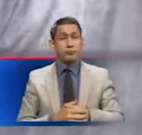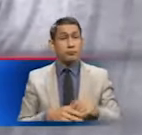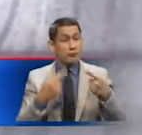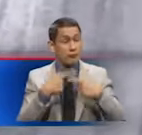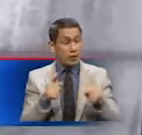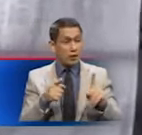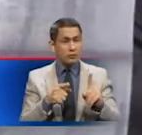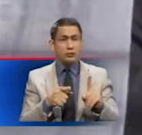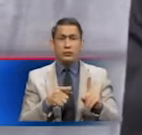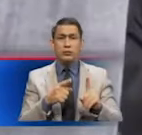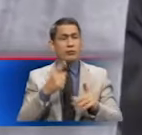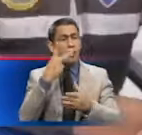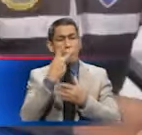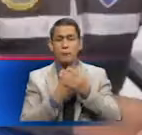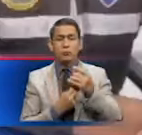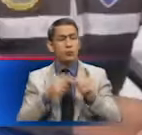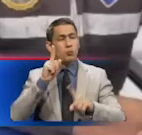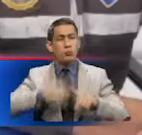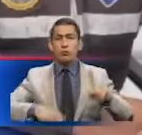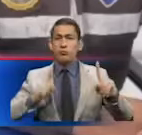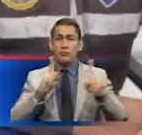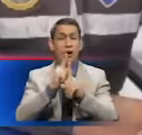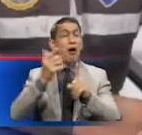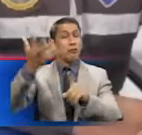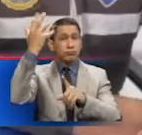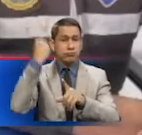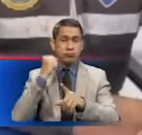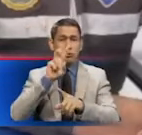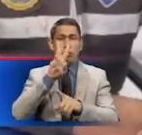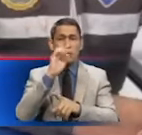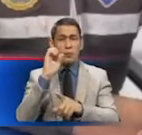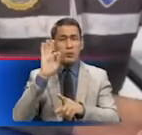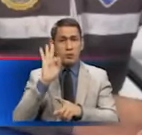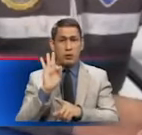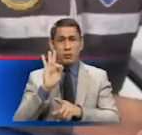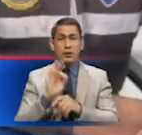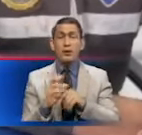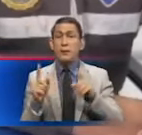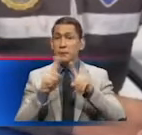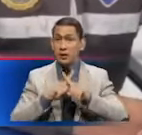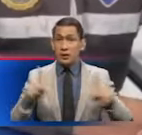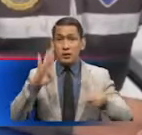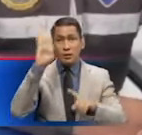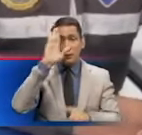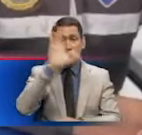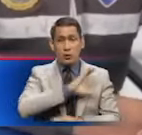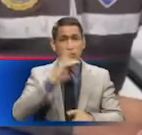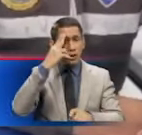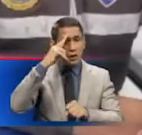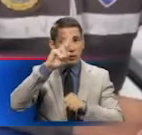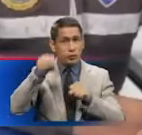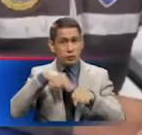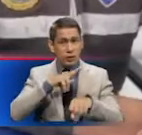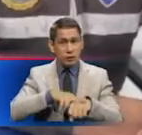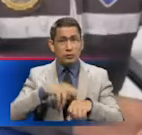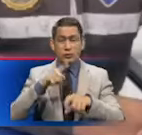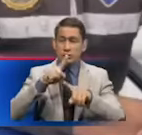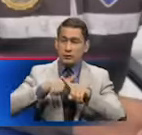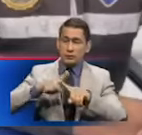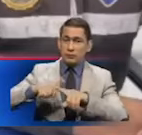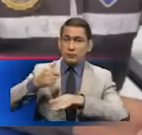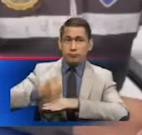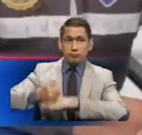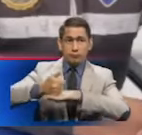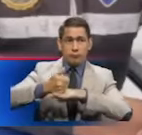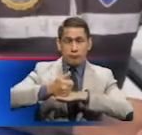este encuentro no logró concretarse. Bajo el trabajo eficiente, eficaz de la Policía Nacional y la DINASET, hoy podemos